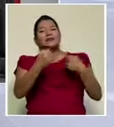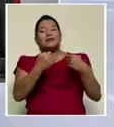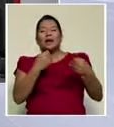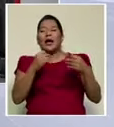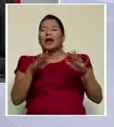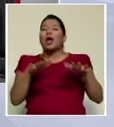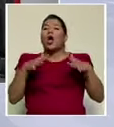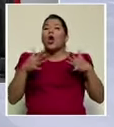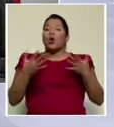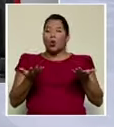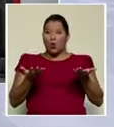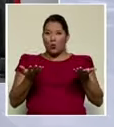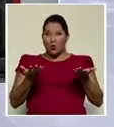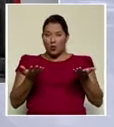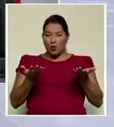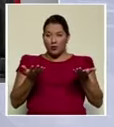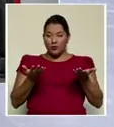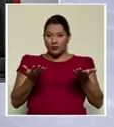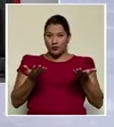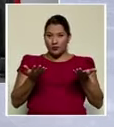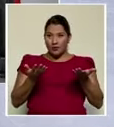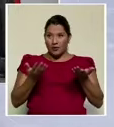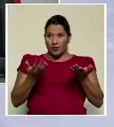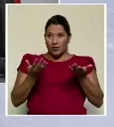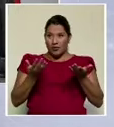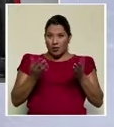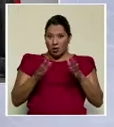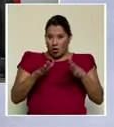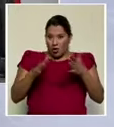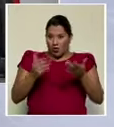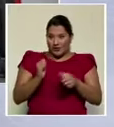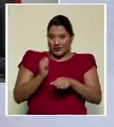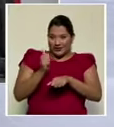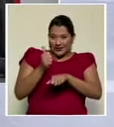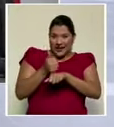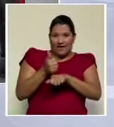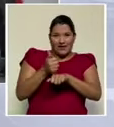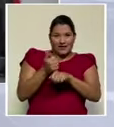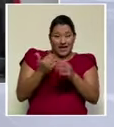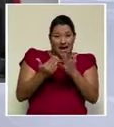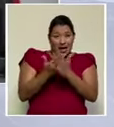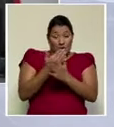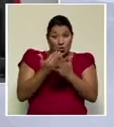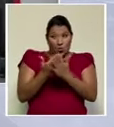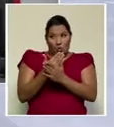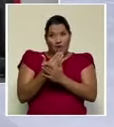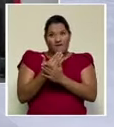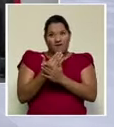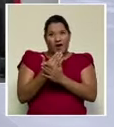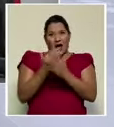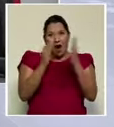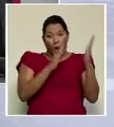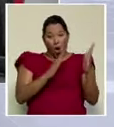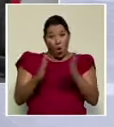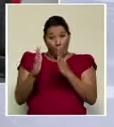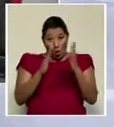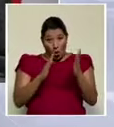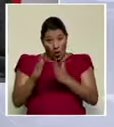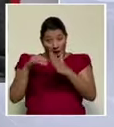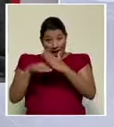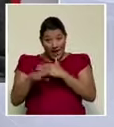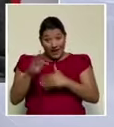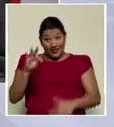instala, se posiciona la nueva conformación del tribunal con Eugenia Zamora como vicepresidenta, ahora